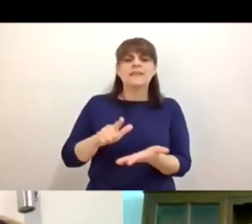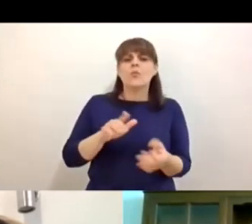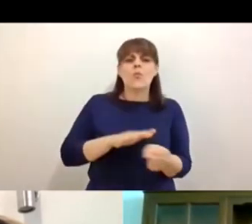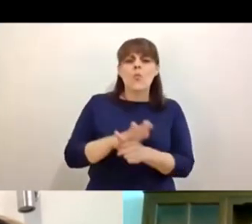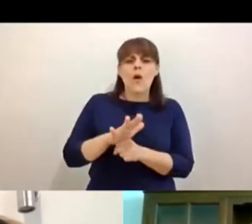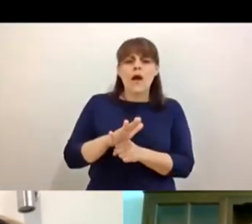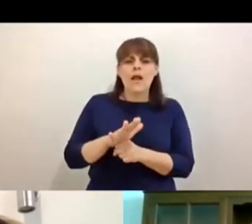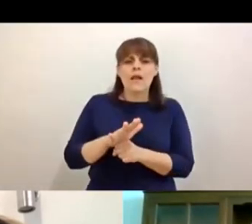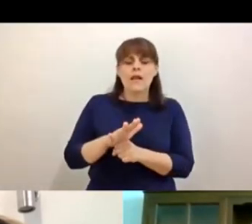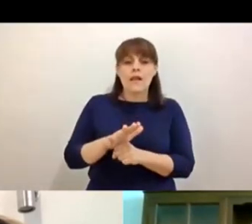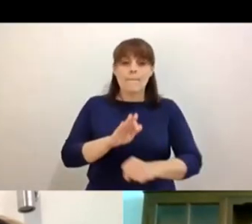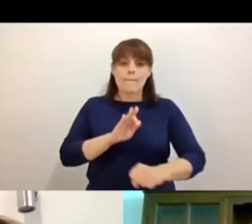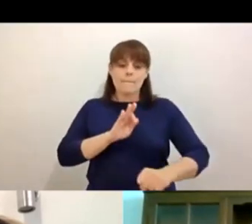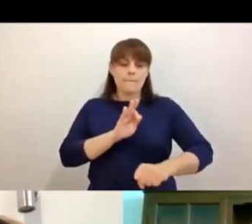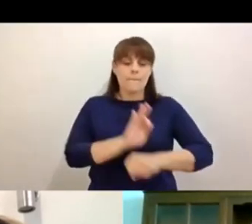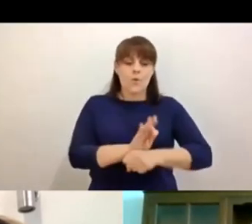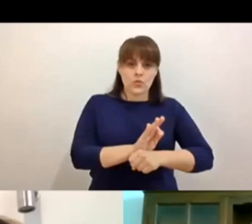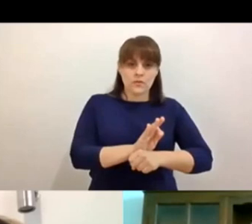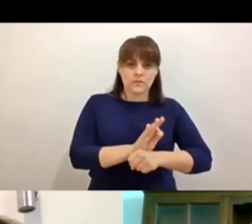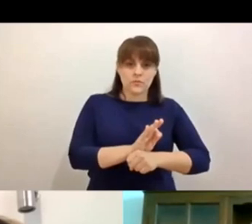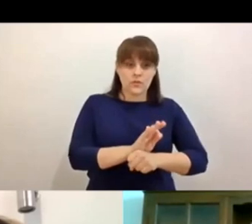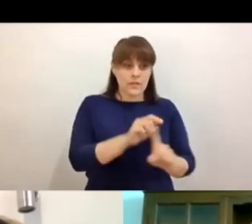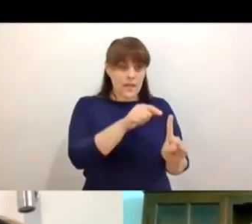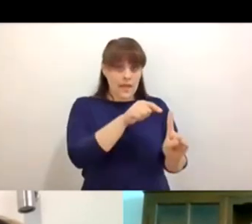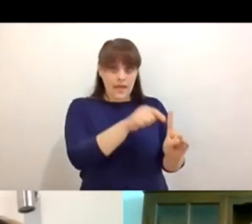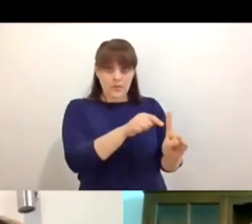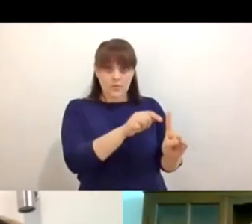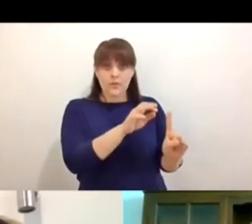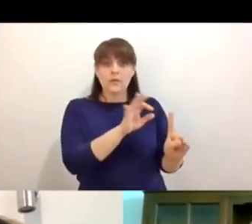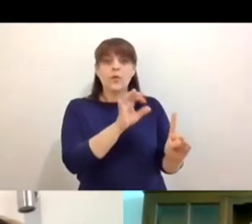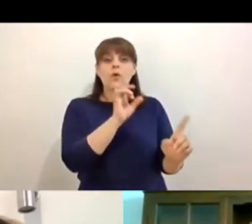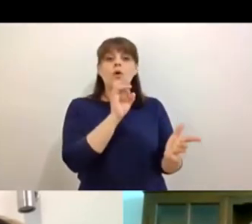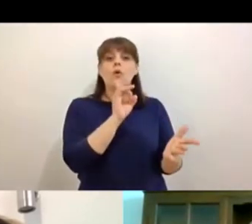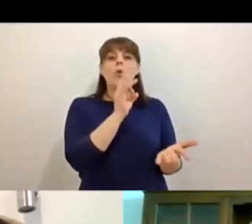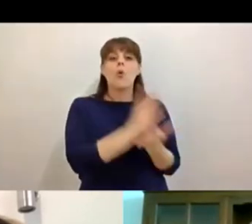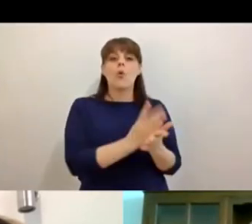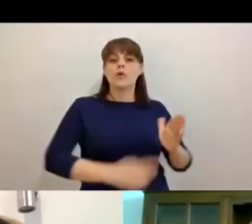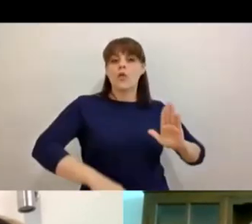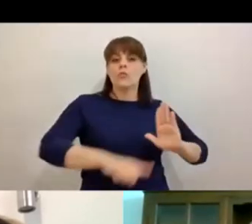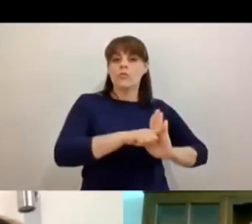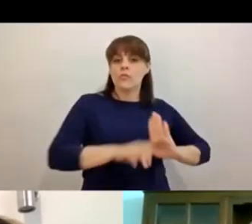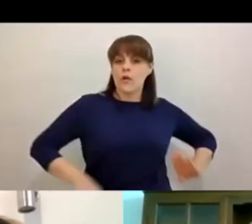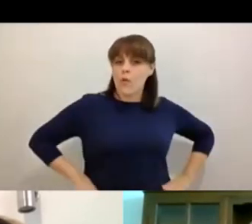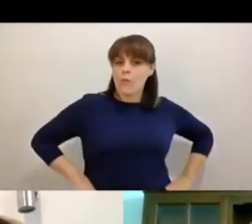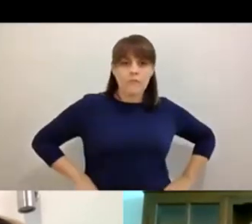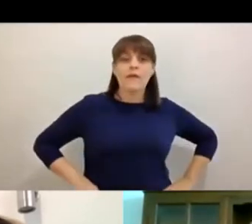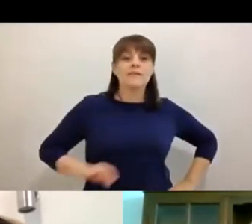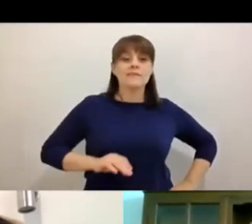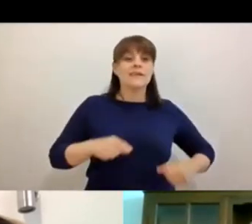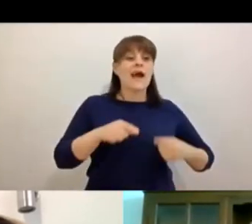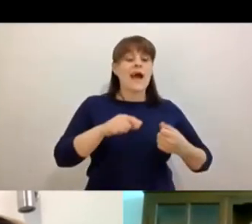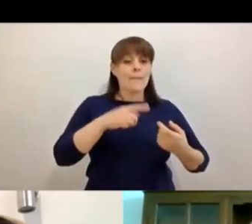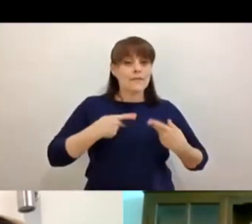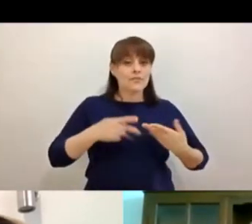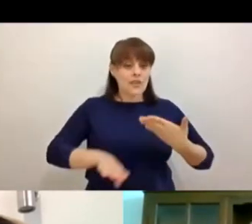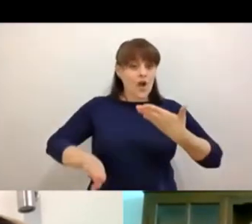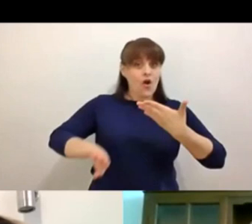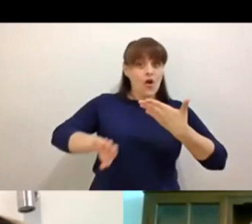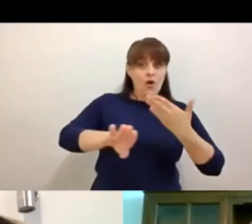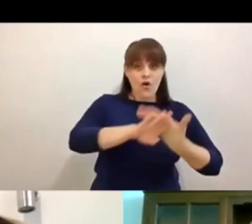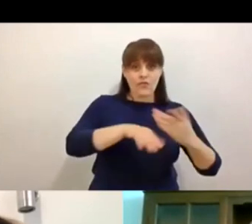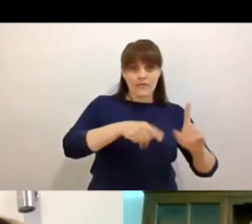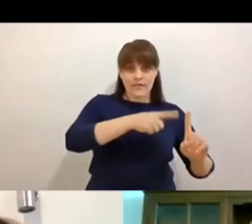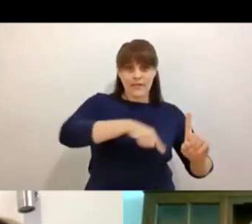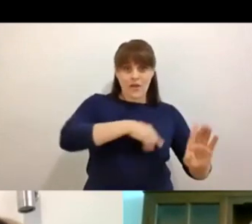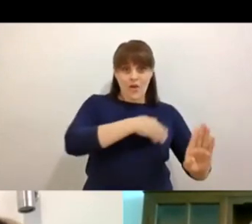también pueden ser víctimas esos victimarios de los que hablamos, de los inmiscuidos en un delito. Entonces, tenemos que enfocarnos a tres cosas: